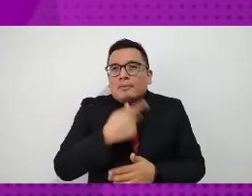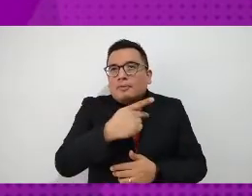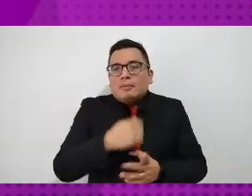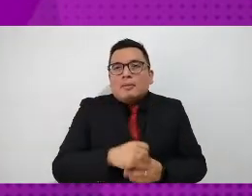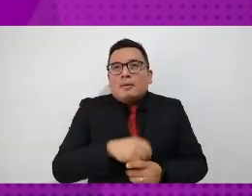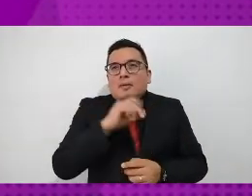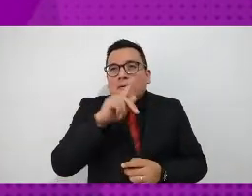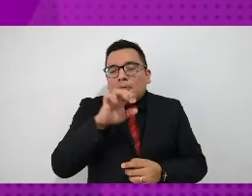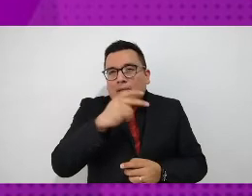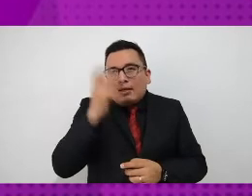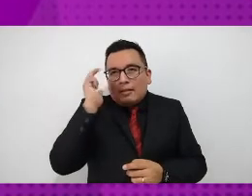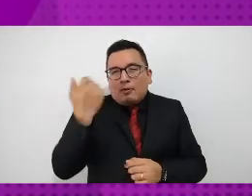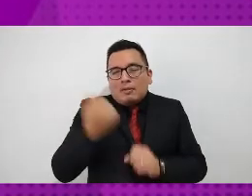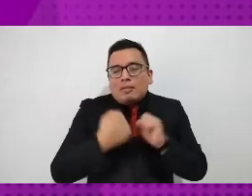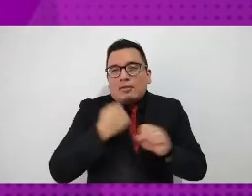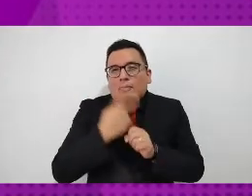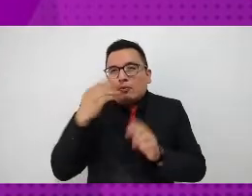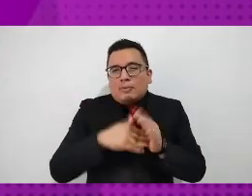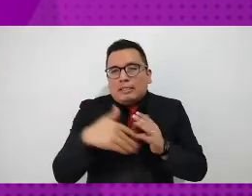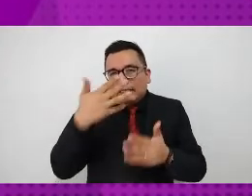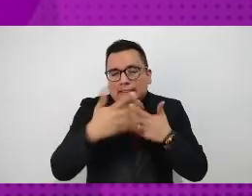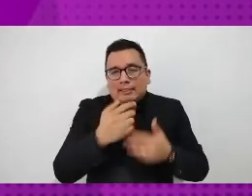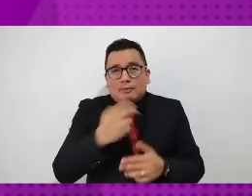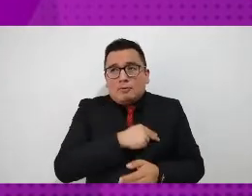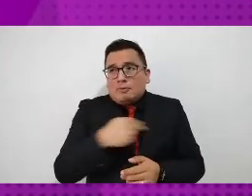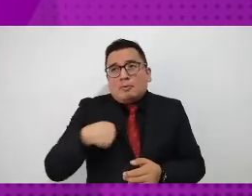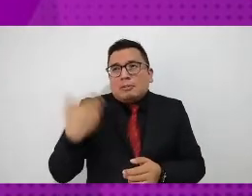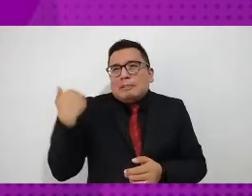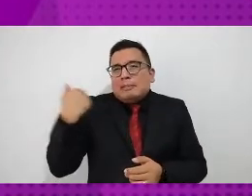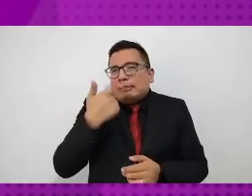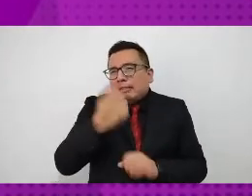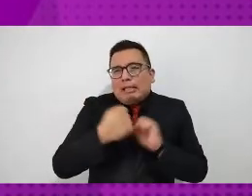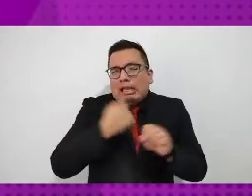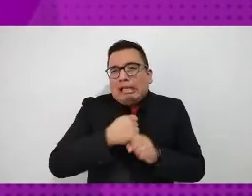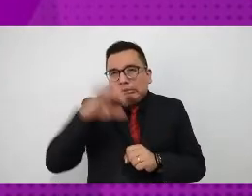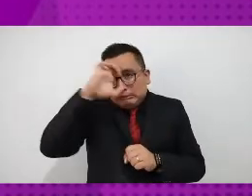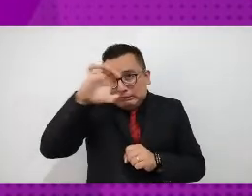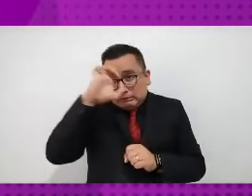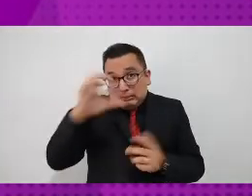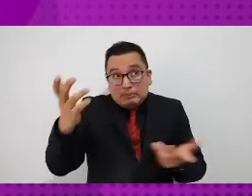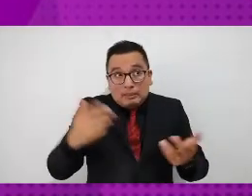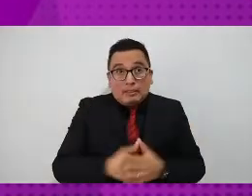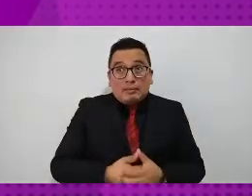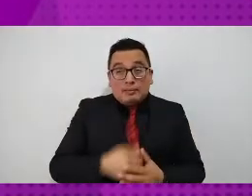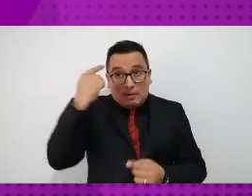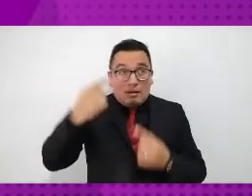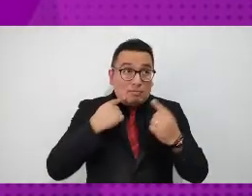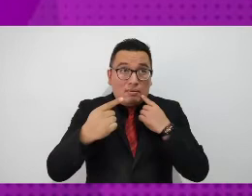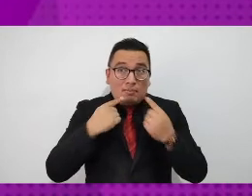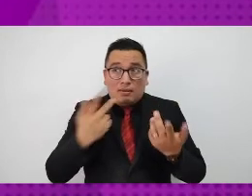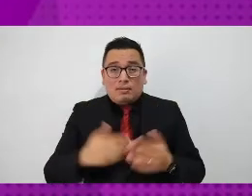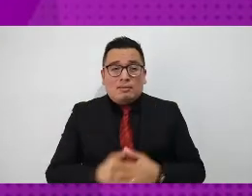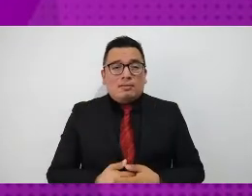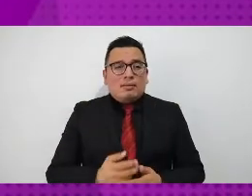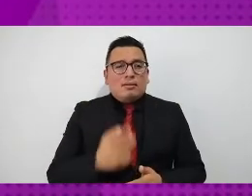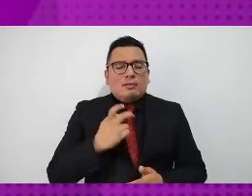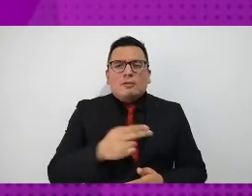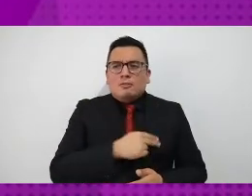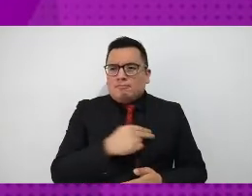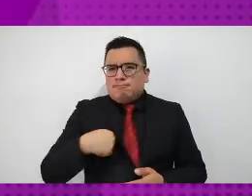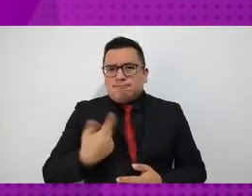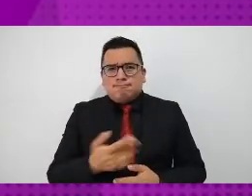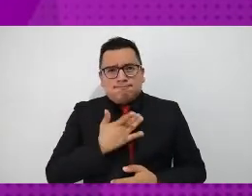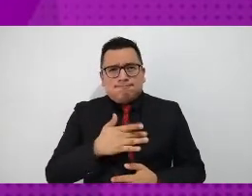por un organismo electoral en hidalgo fue en el 2015 entonces llevamos apenas siete años en experiencia en materia de debates y ha sido muy